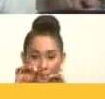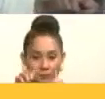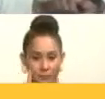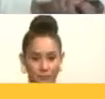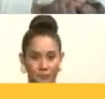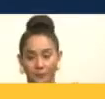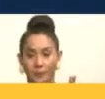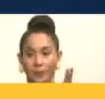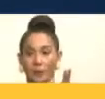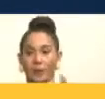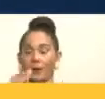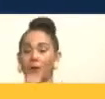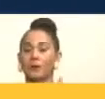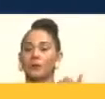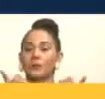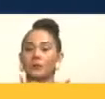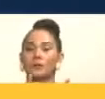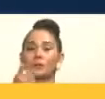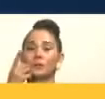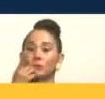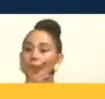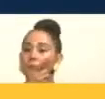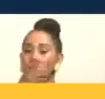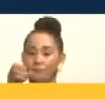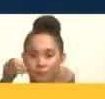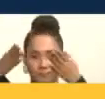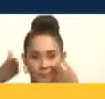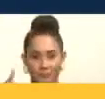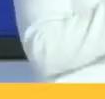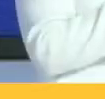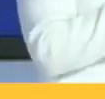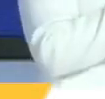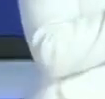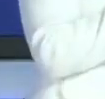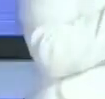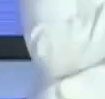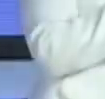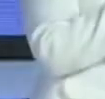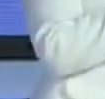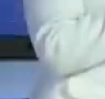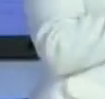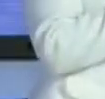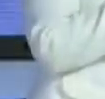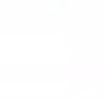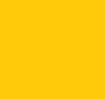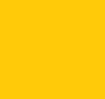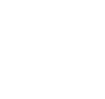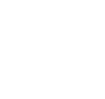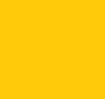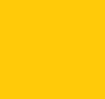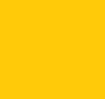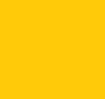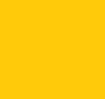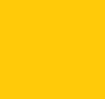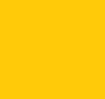la Asociación Dominicana de Profesores Xiomara Guante y la primera dama Raquel Arbaje.